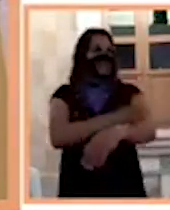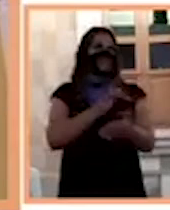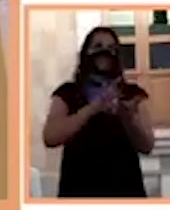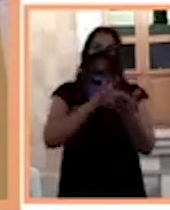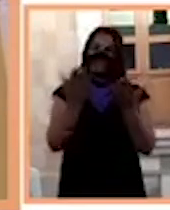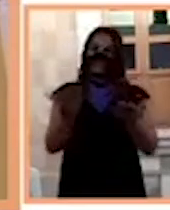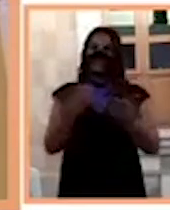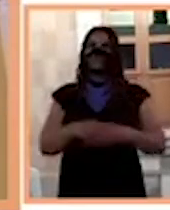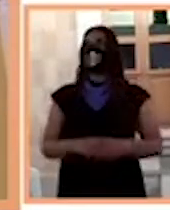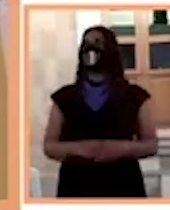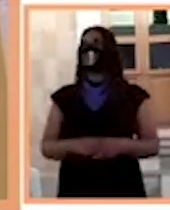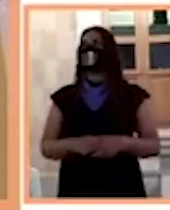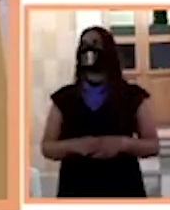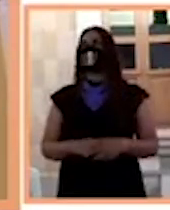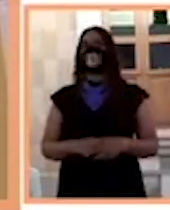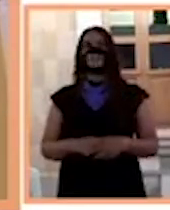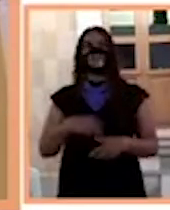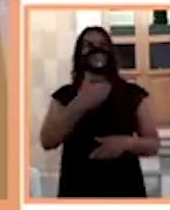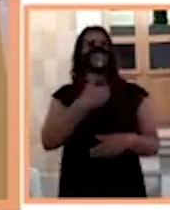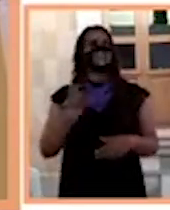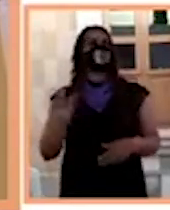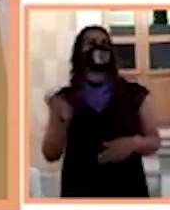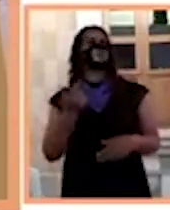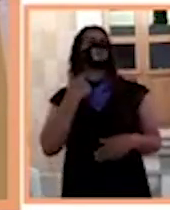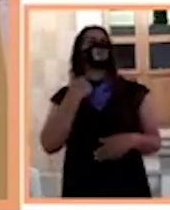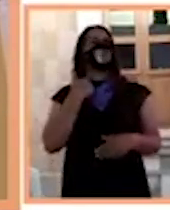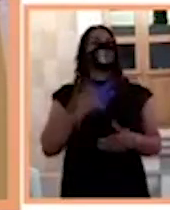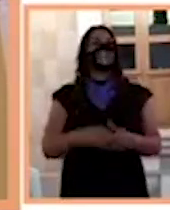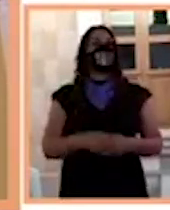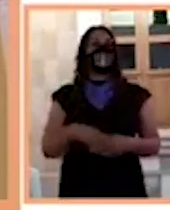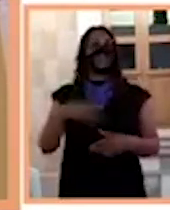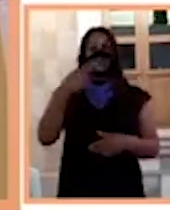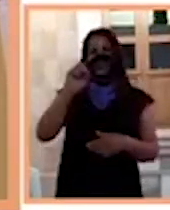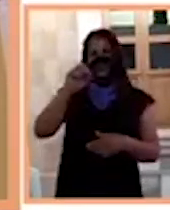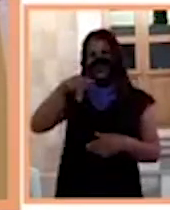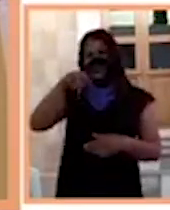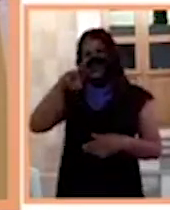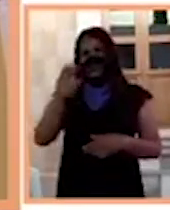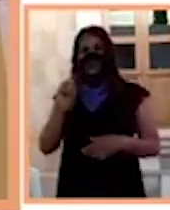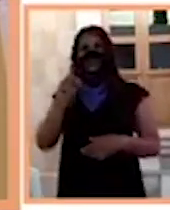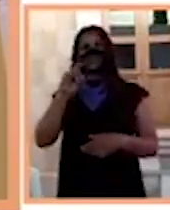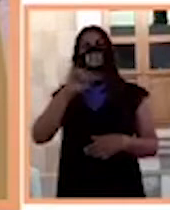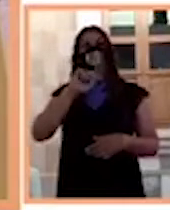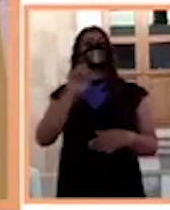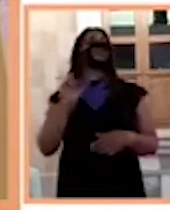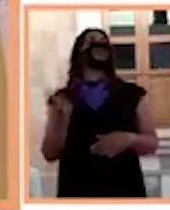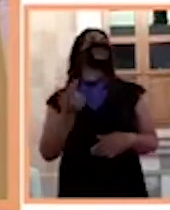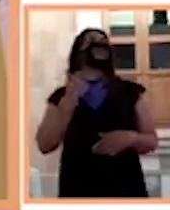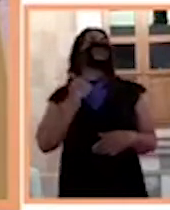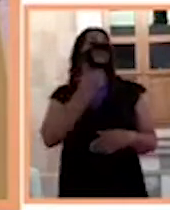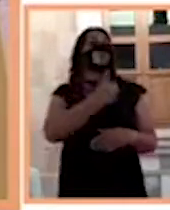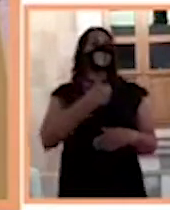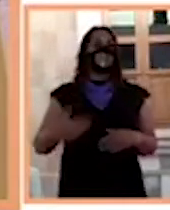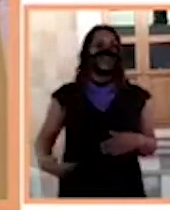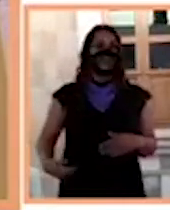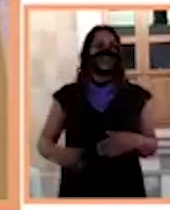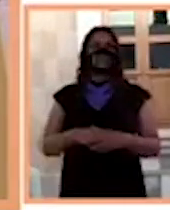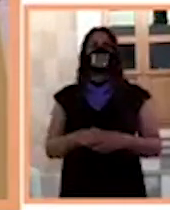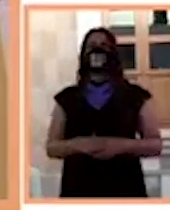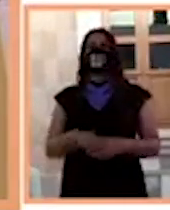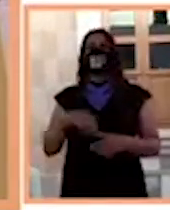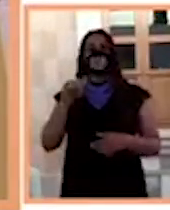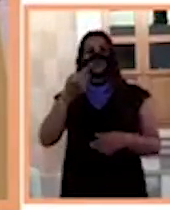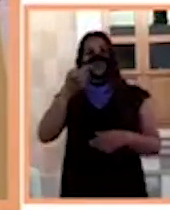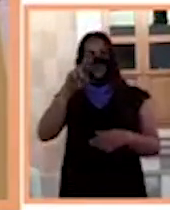administración 2021 2024 la cual comienza este primero de octubre y concluye el 30 de septiembre de 2024